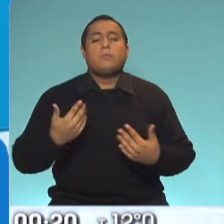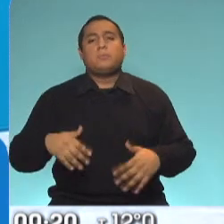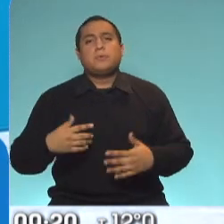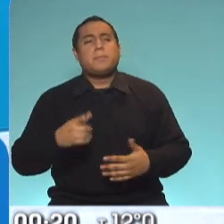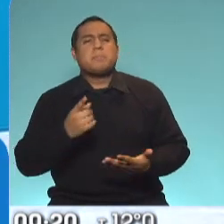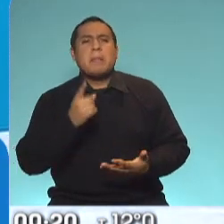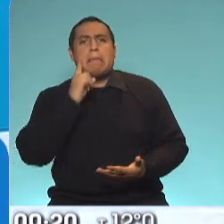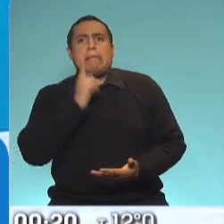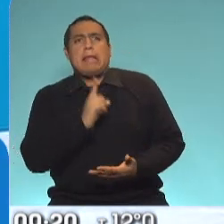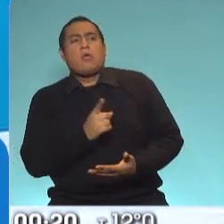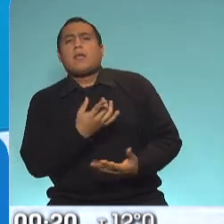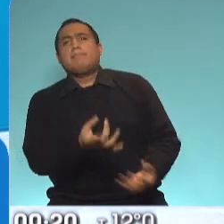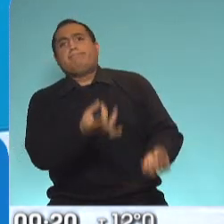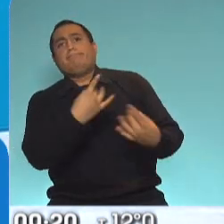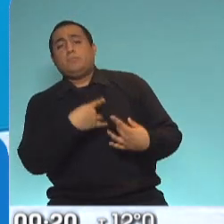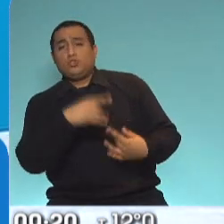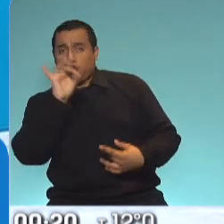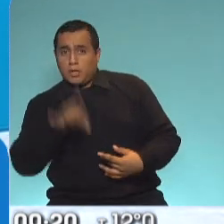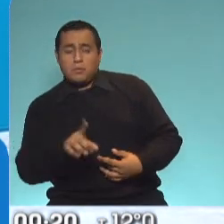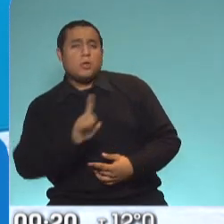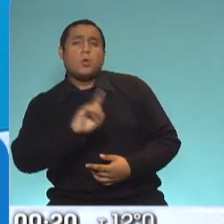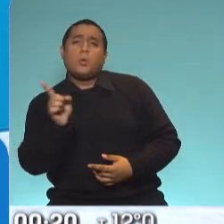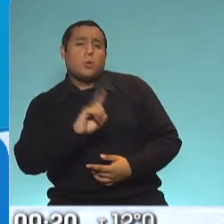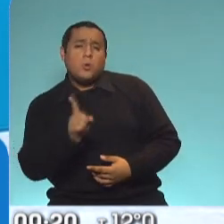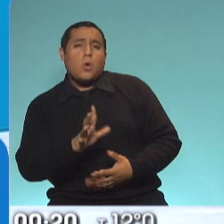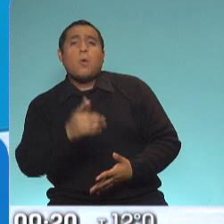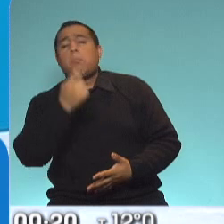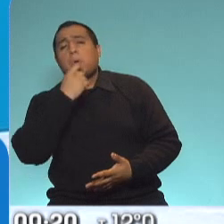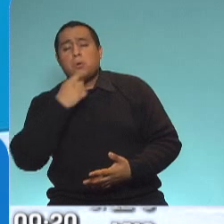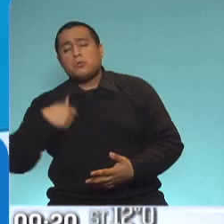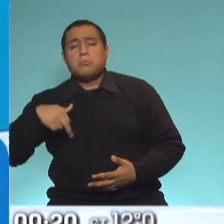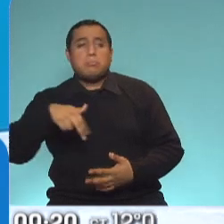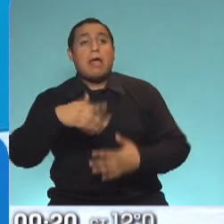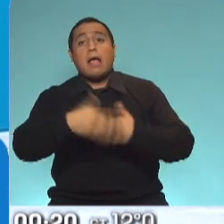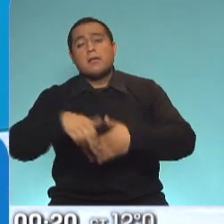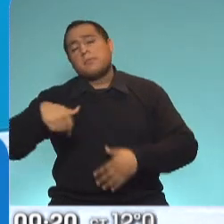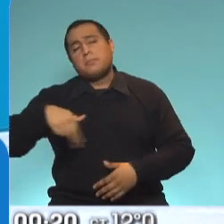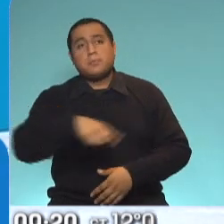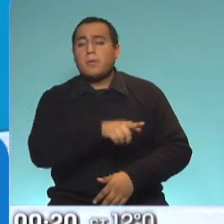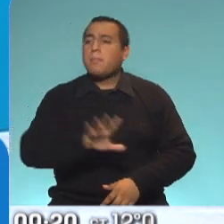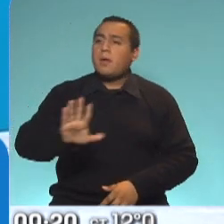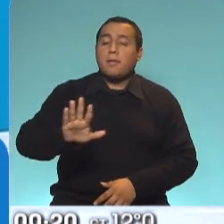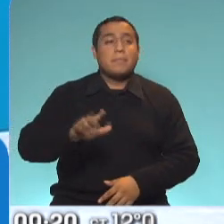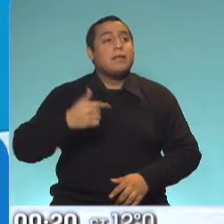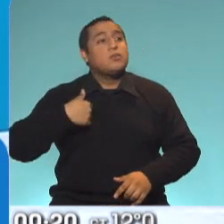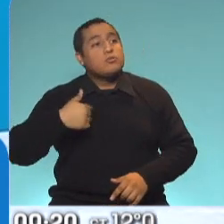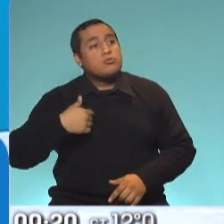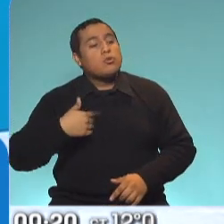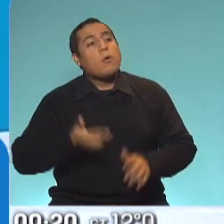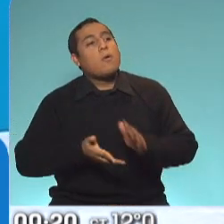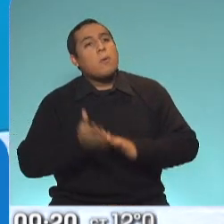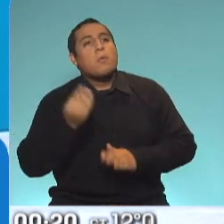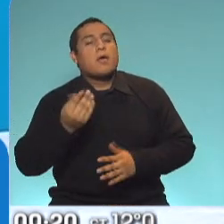de la infección, sino el riesgo de que te paren y vos digas en la calle, bueno, tengo que salir porque voy a buscar un